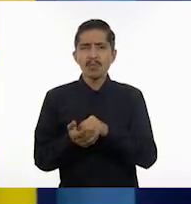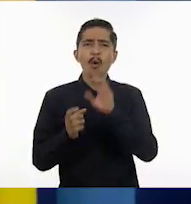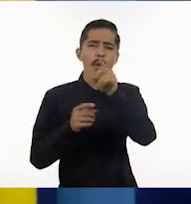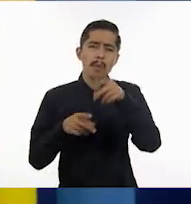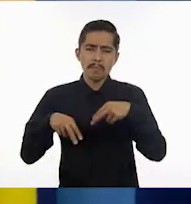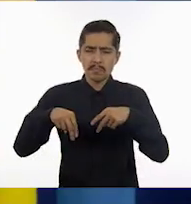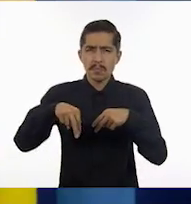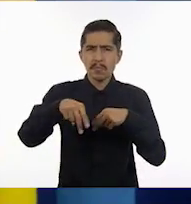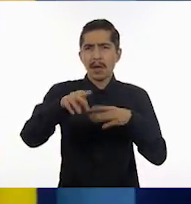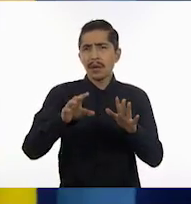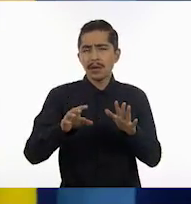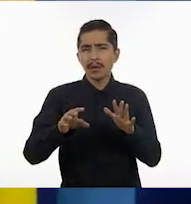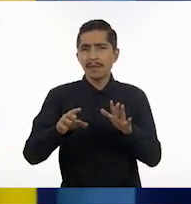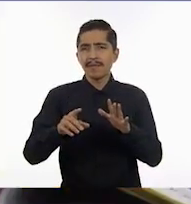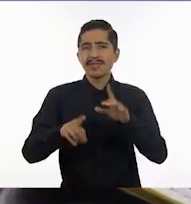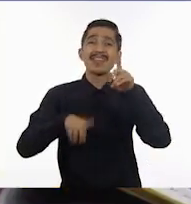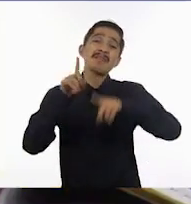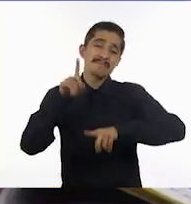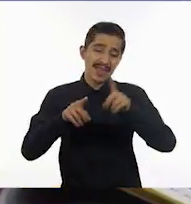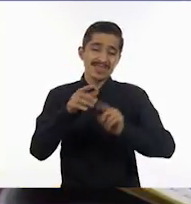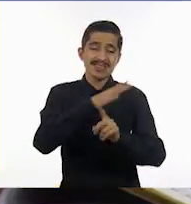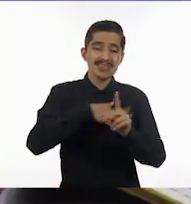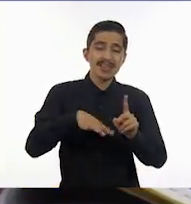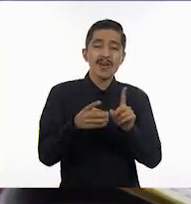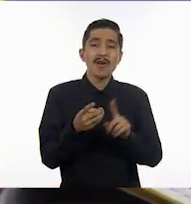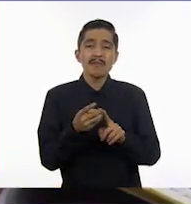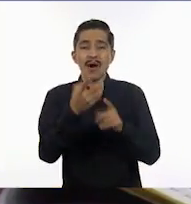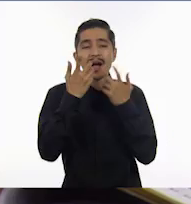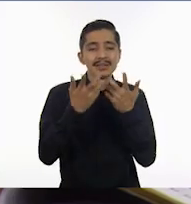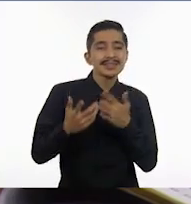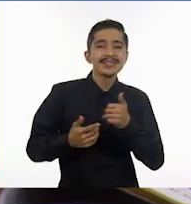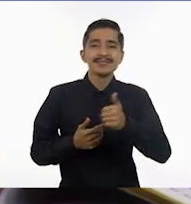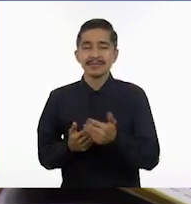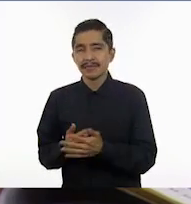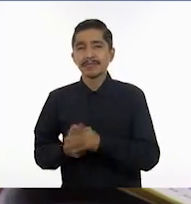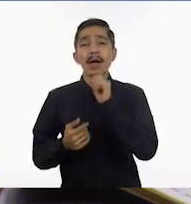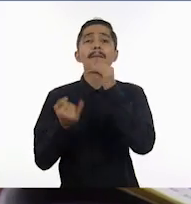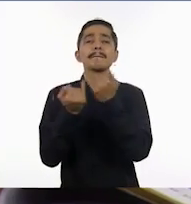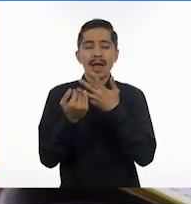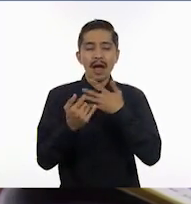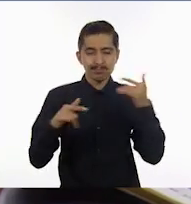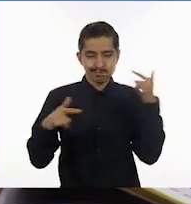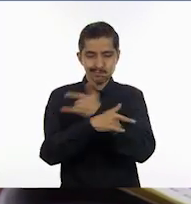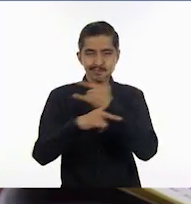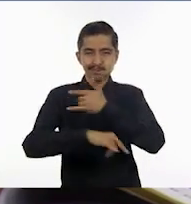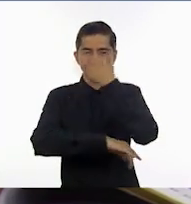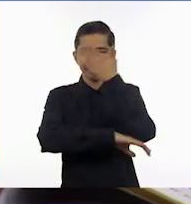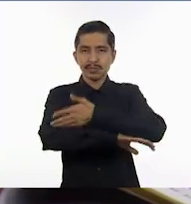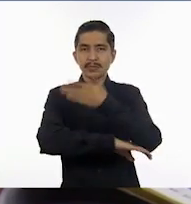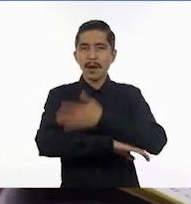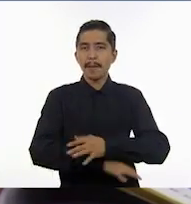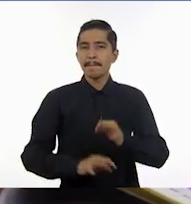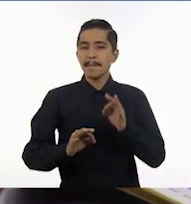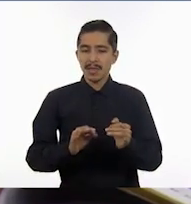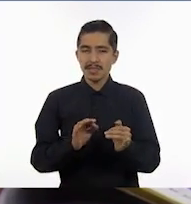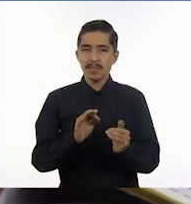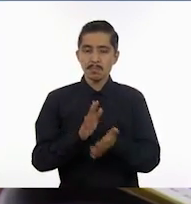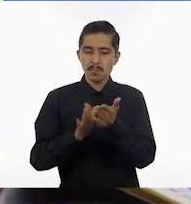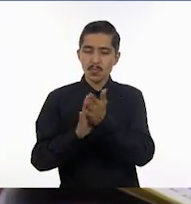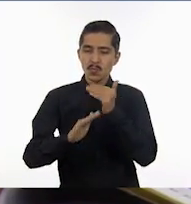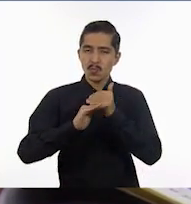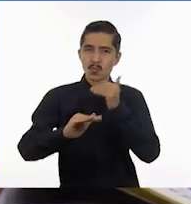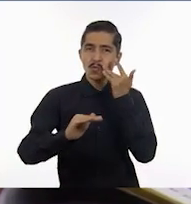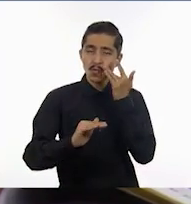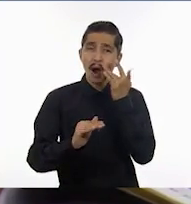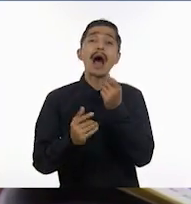¿no? Dependiendo, pues, del contexto. Sí. Y también tenemos carreteras pavimentadas. En algunos casos, pues